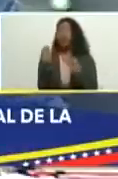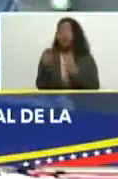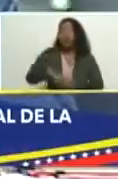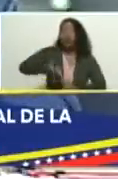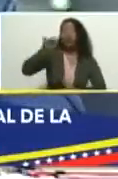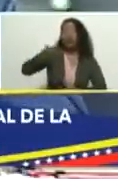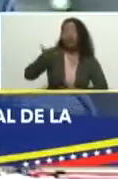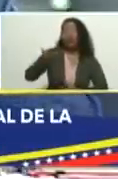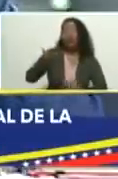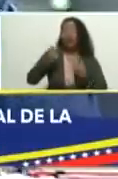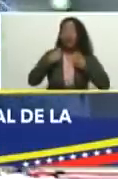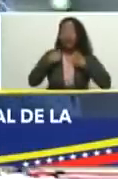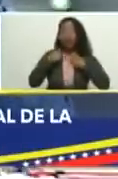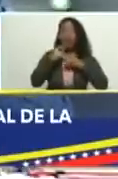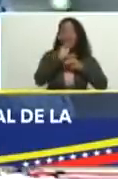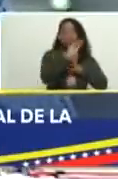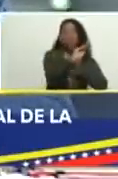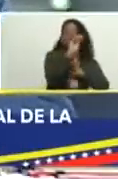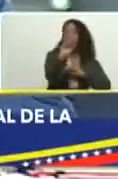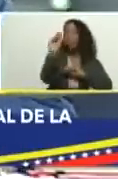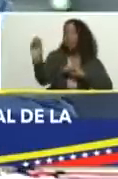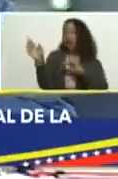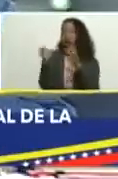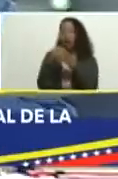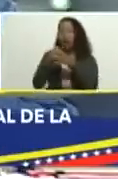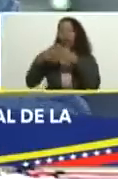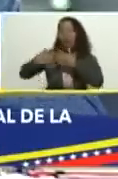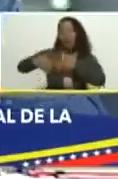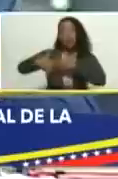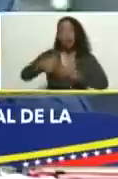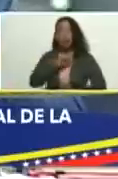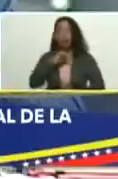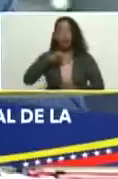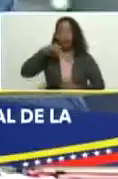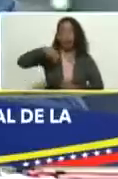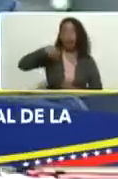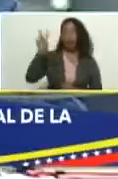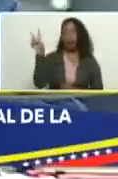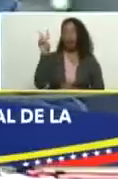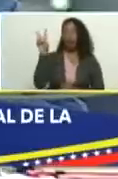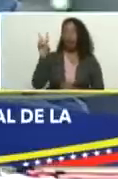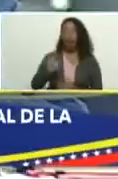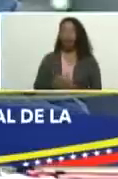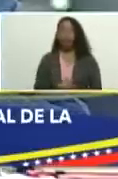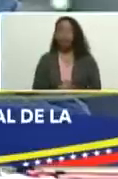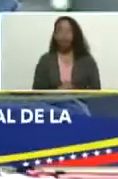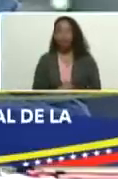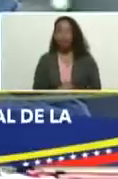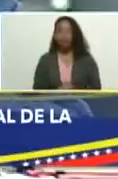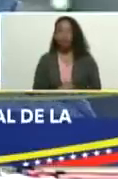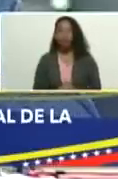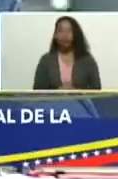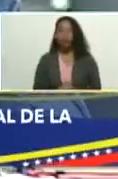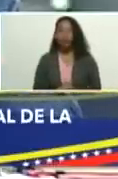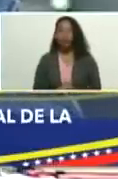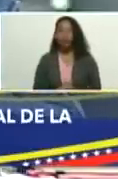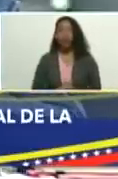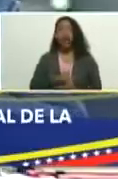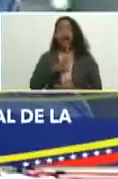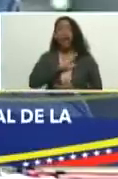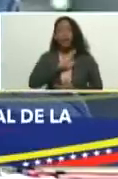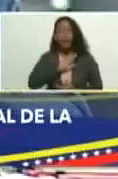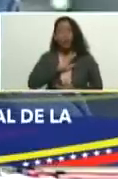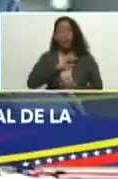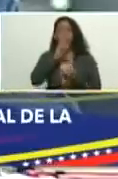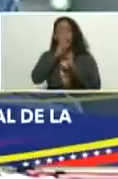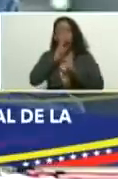Y yo llamo al sector privado del país, al empresariado, a los propios bancos, a